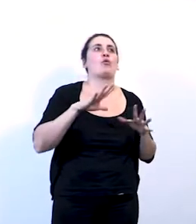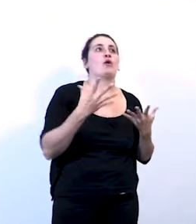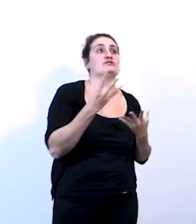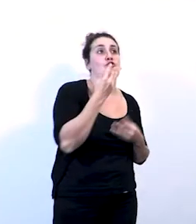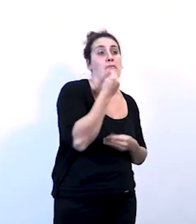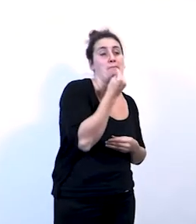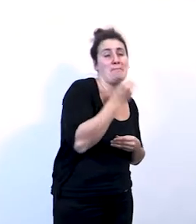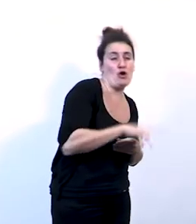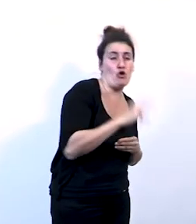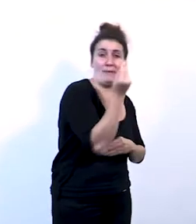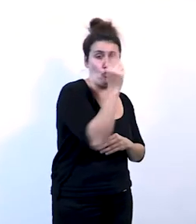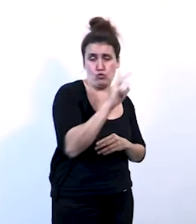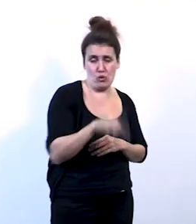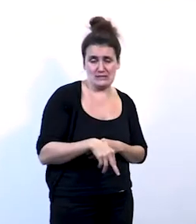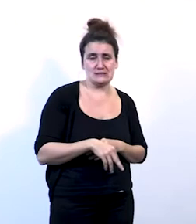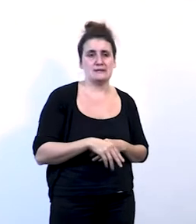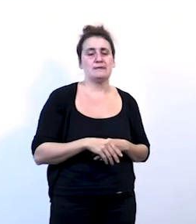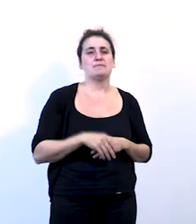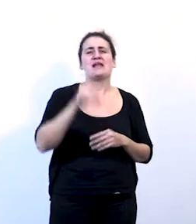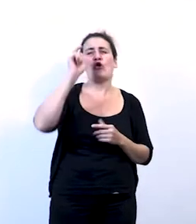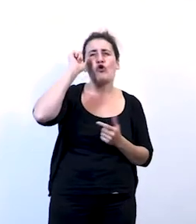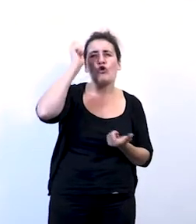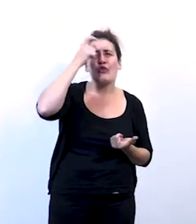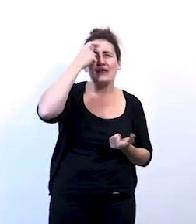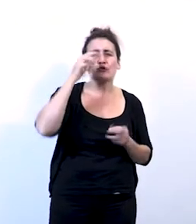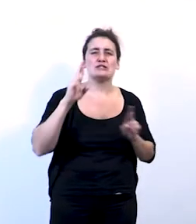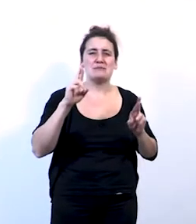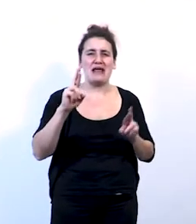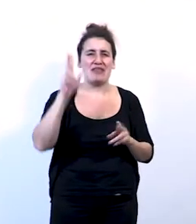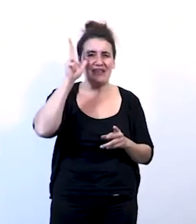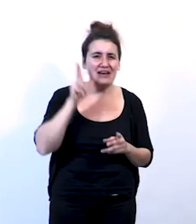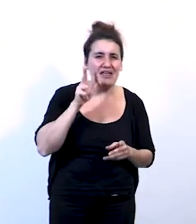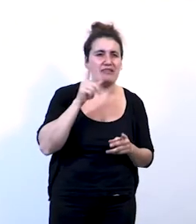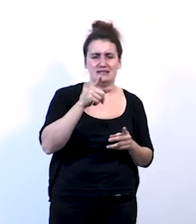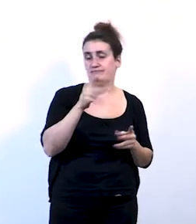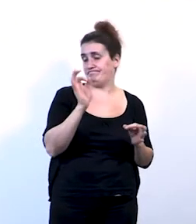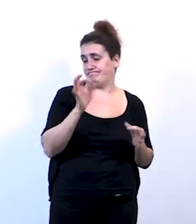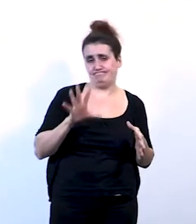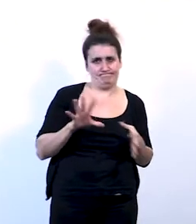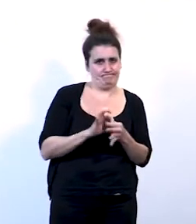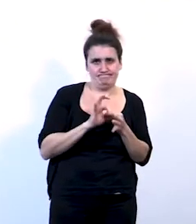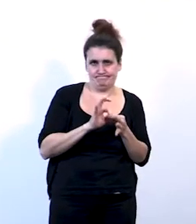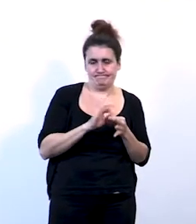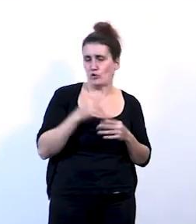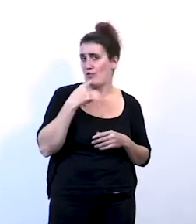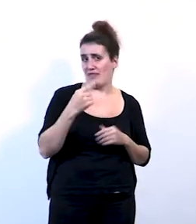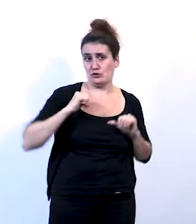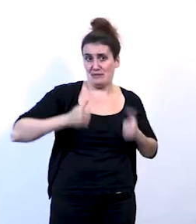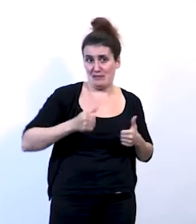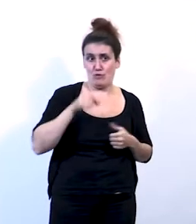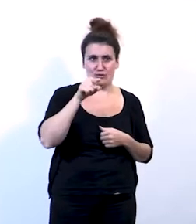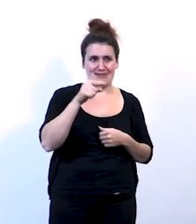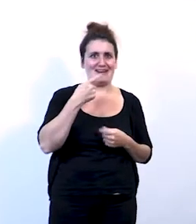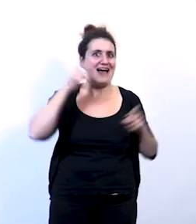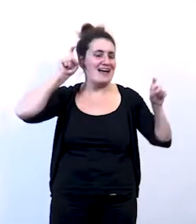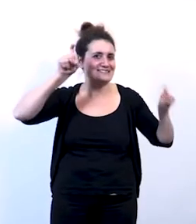es así. Dices, concepto de esperanza y dignidad, para mí totalmente ligado a lo que decíamos del principio de ti, ¿no? La